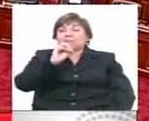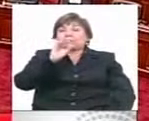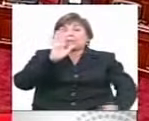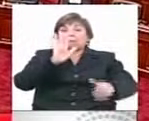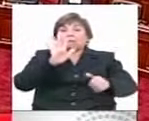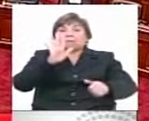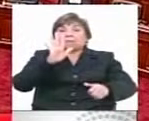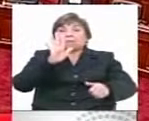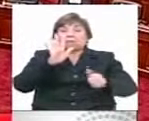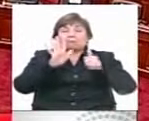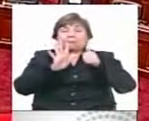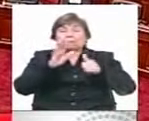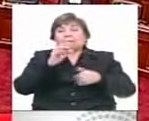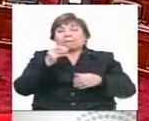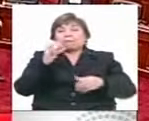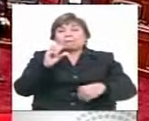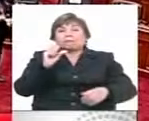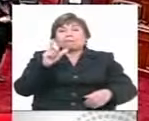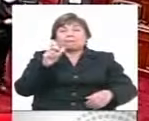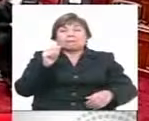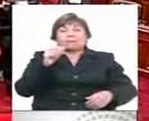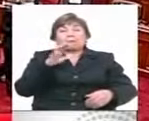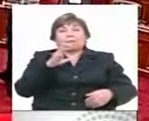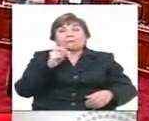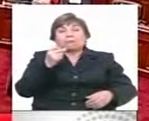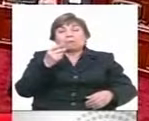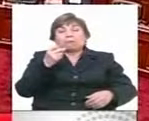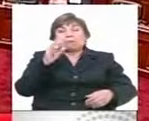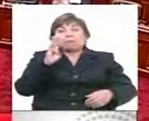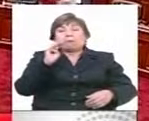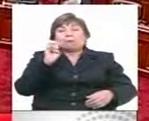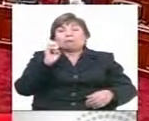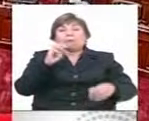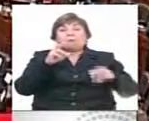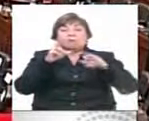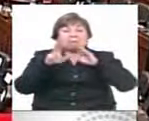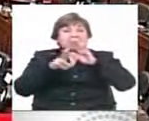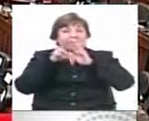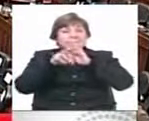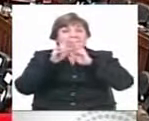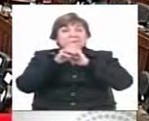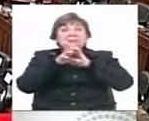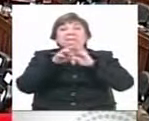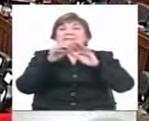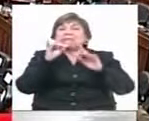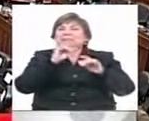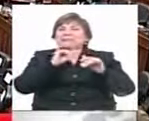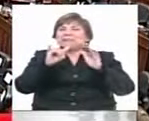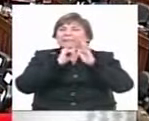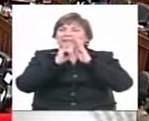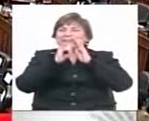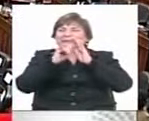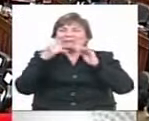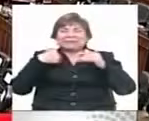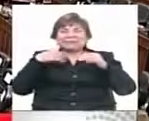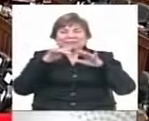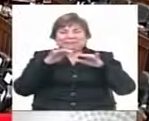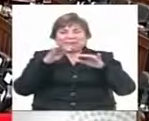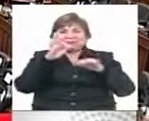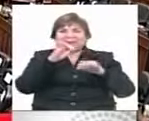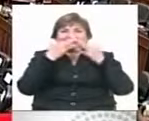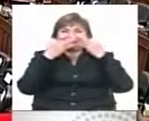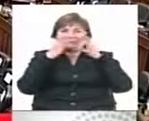56 de Claro, 11 de Vescable, a través de nuestro canal en YouTube y también nos pueden seguir por nuestra cuenta